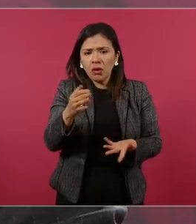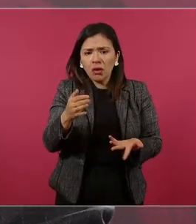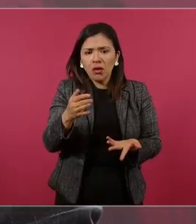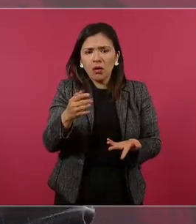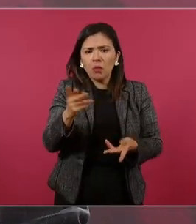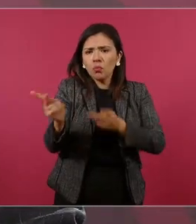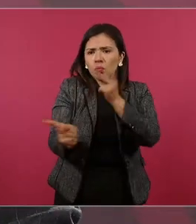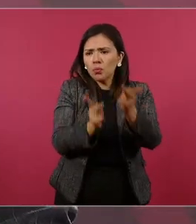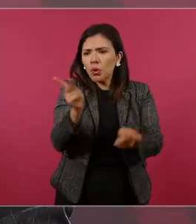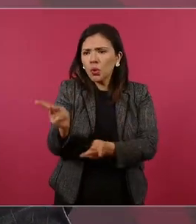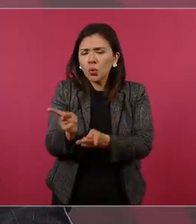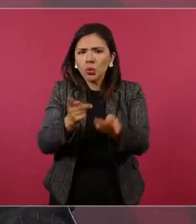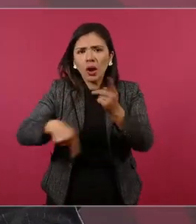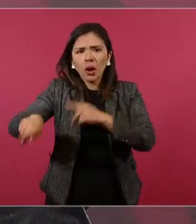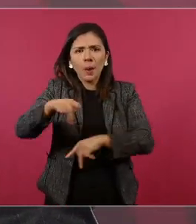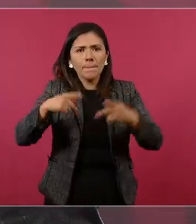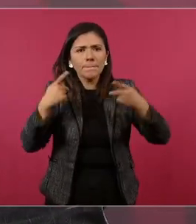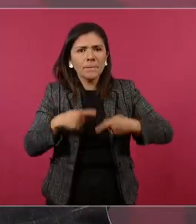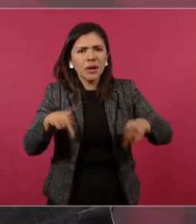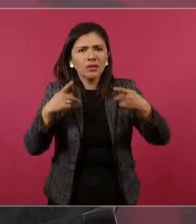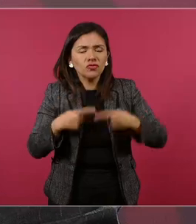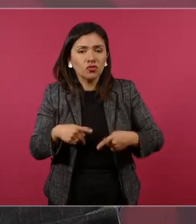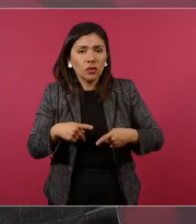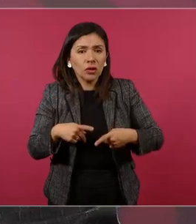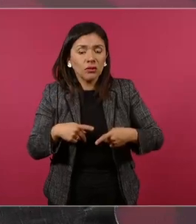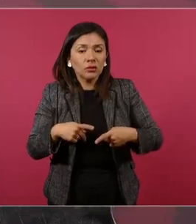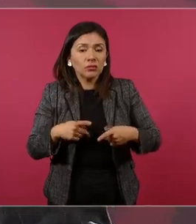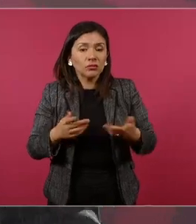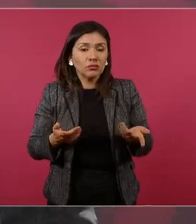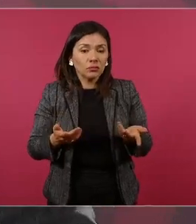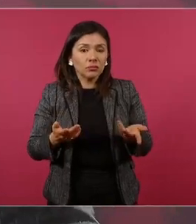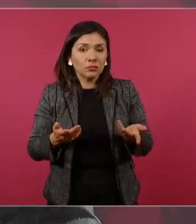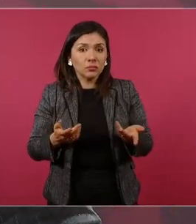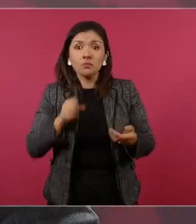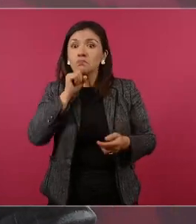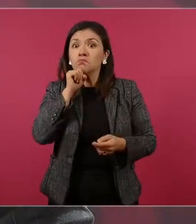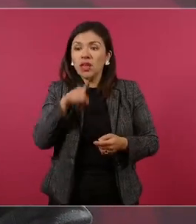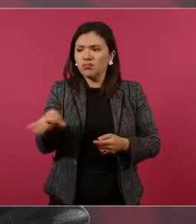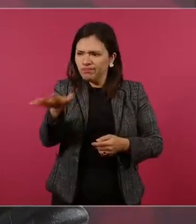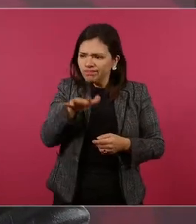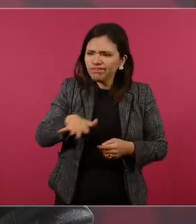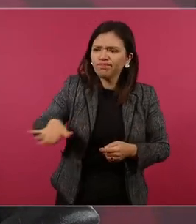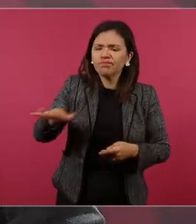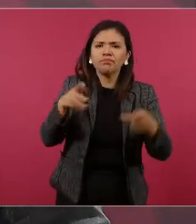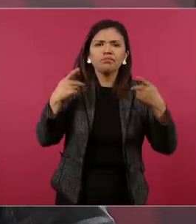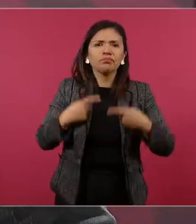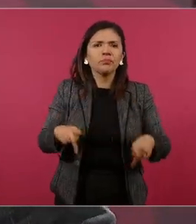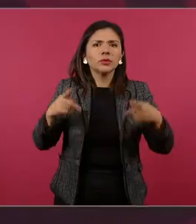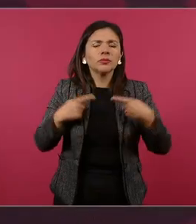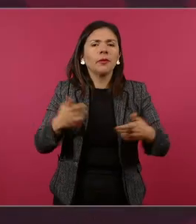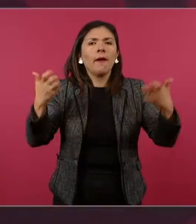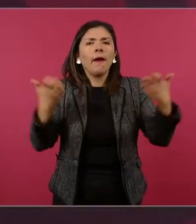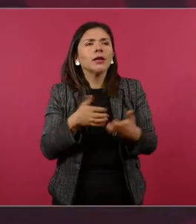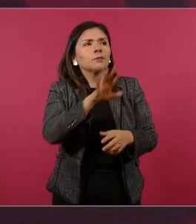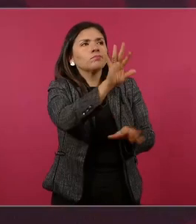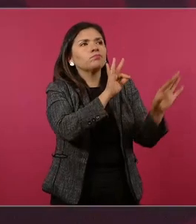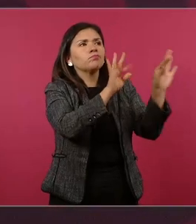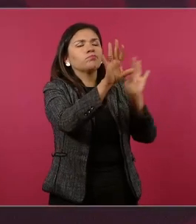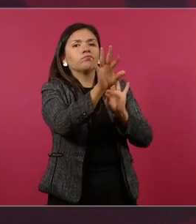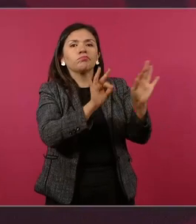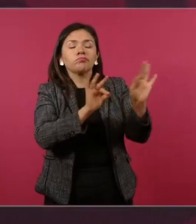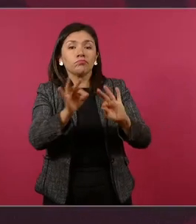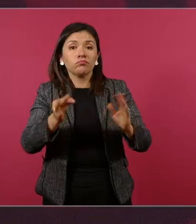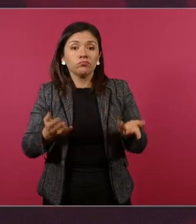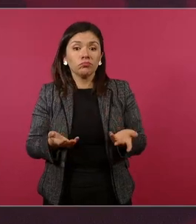la consulta de los ciudadanos que sea el pueblo El que elija